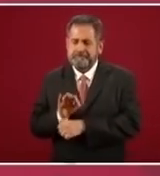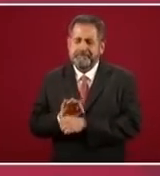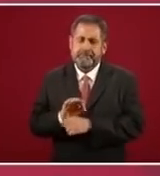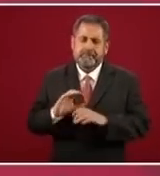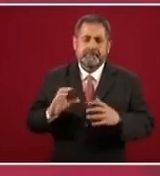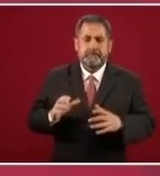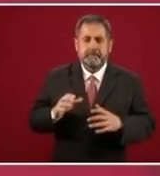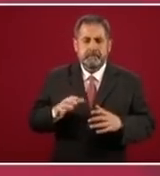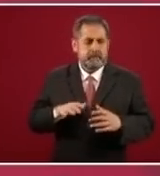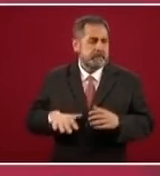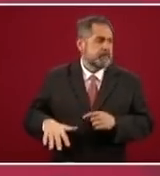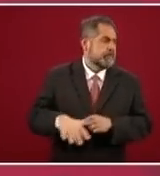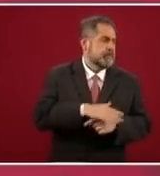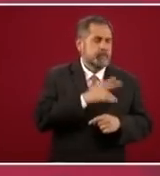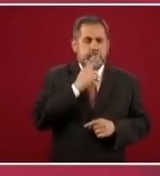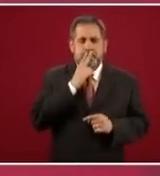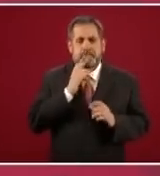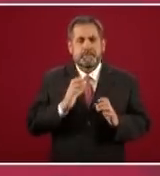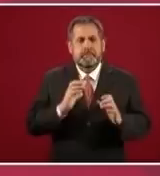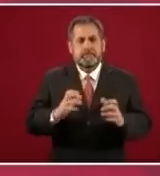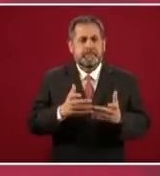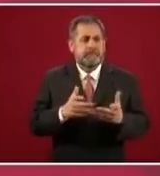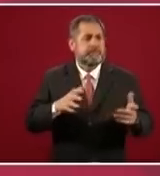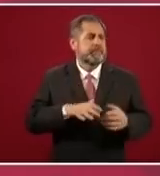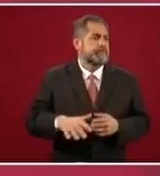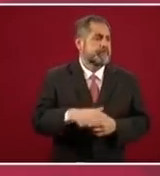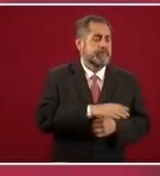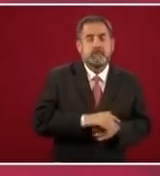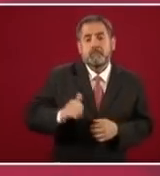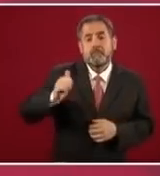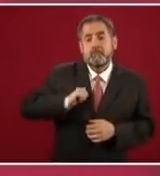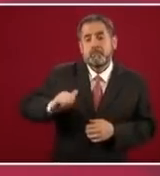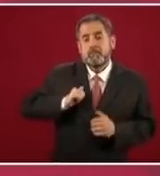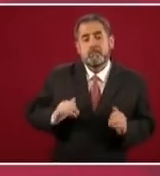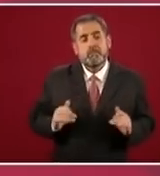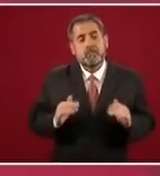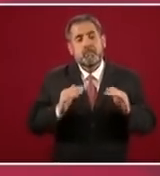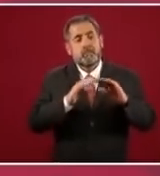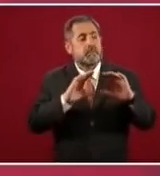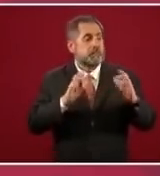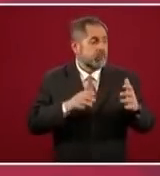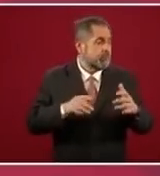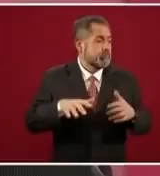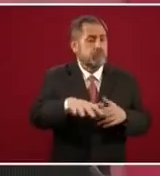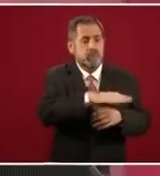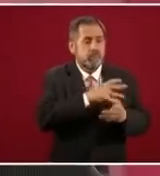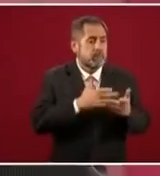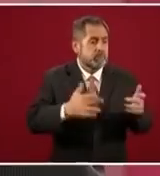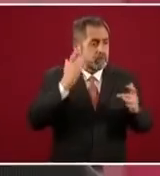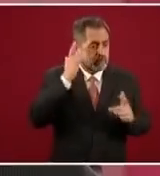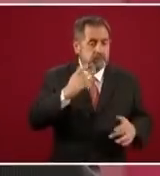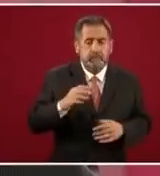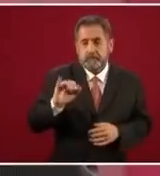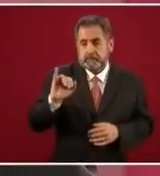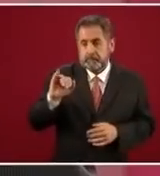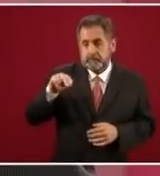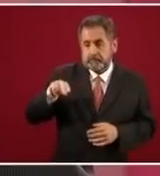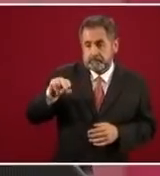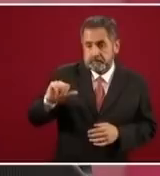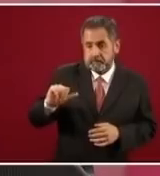la naturaleza. En el caso de las zonas arqueológicas, el INAH está haciendo muy